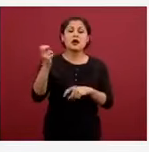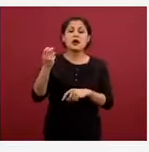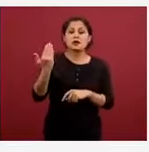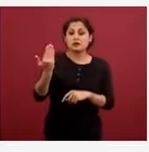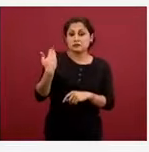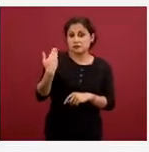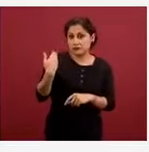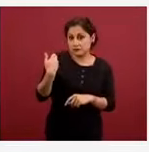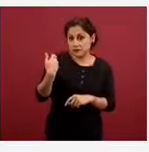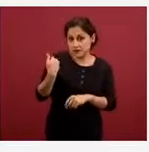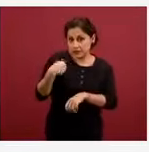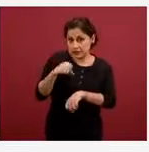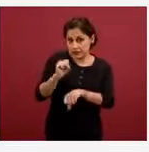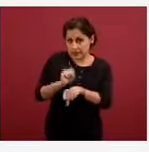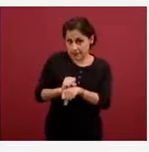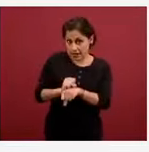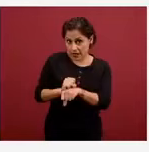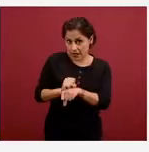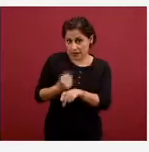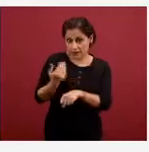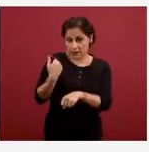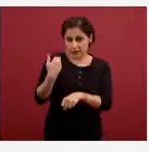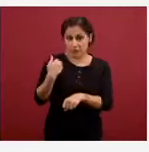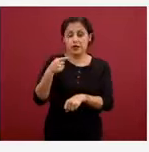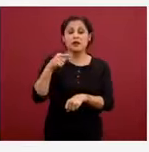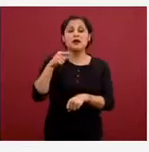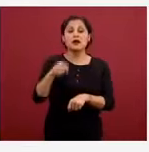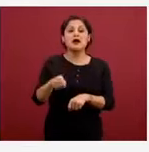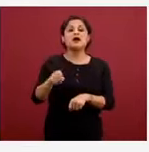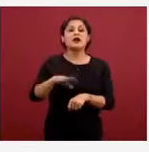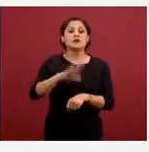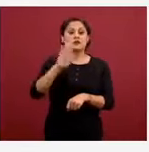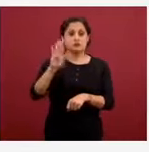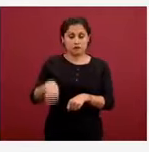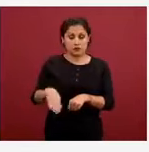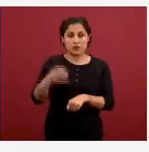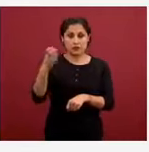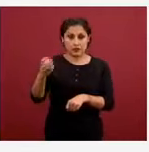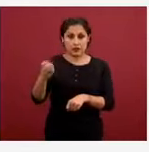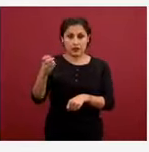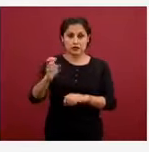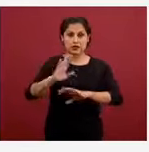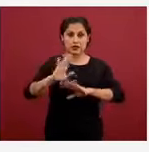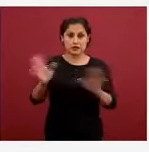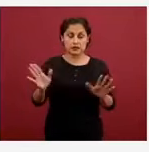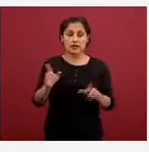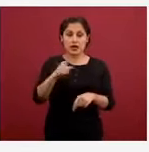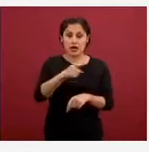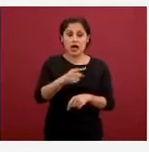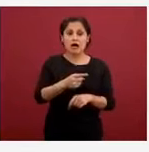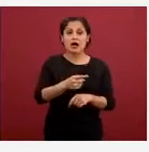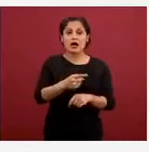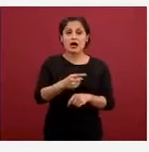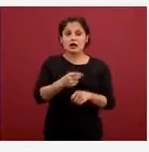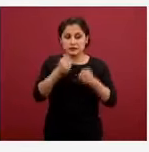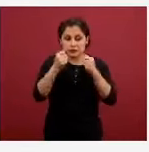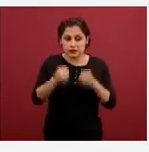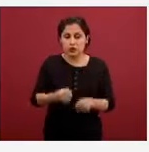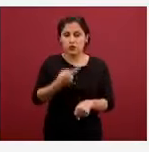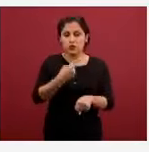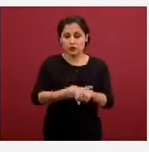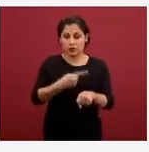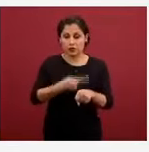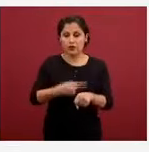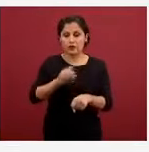en la última semana, son menos que las que ya se han confirmado, y a medida que pasen